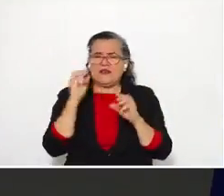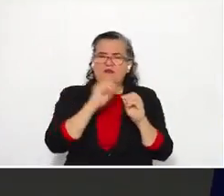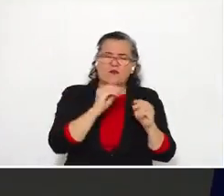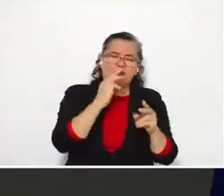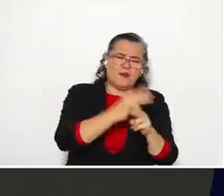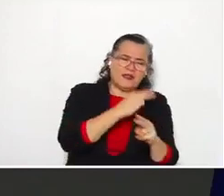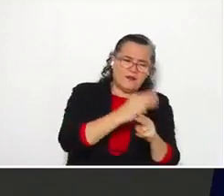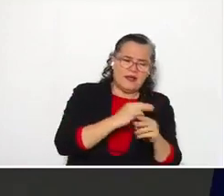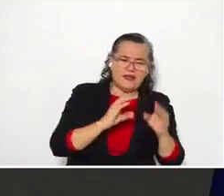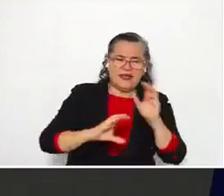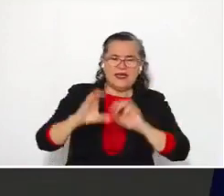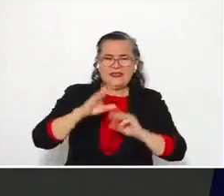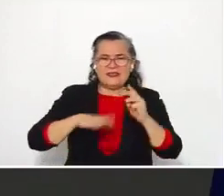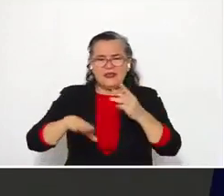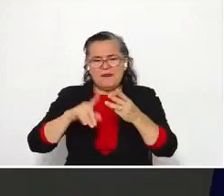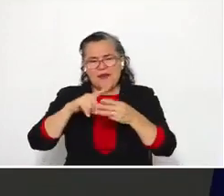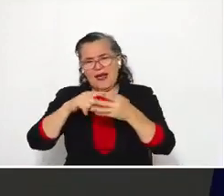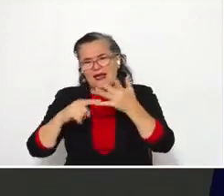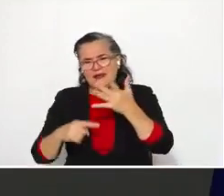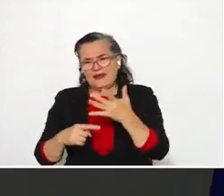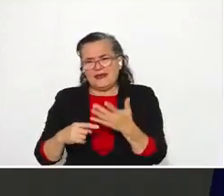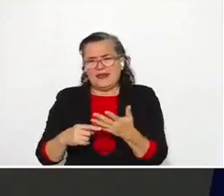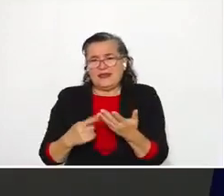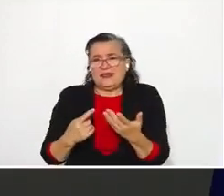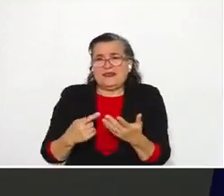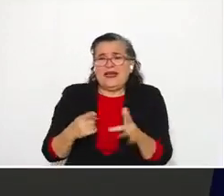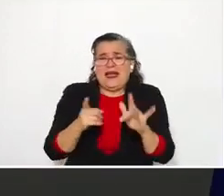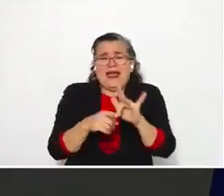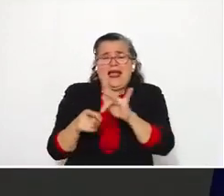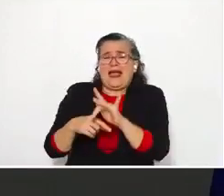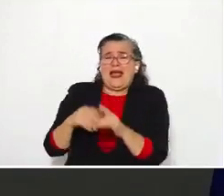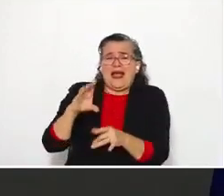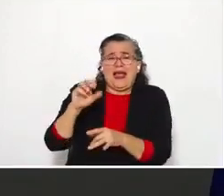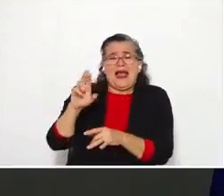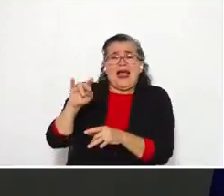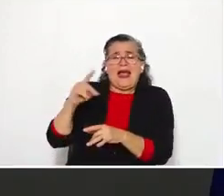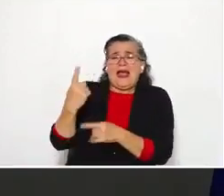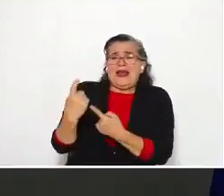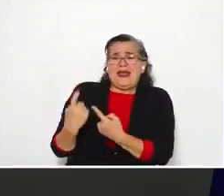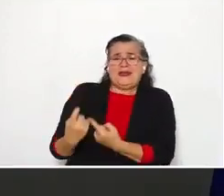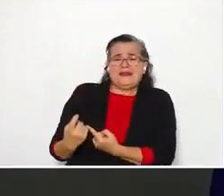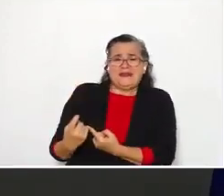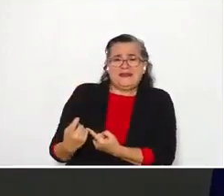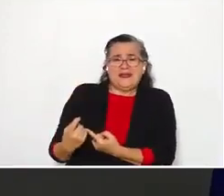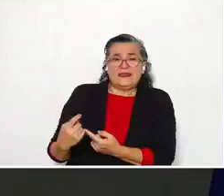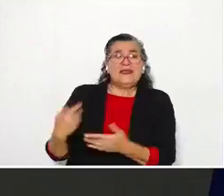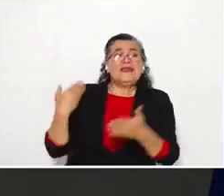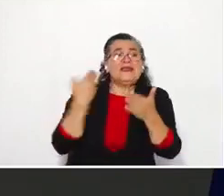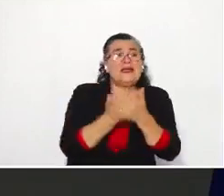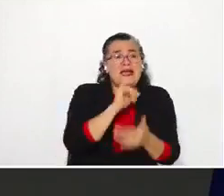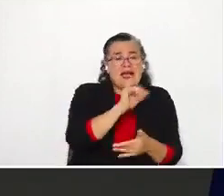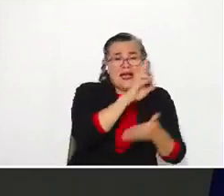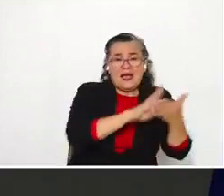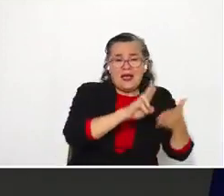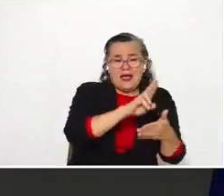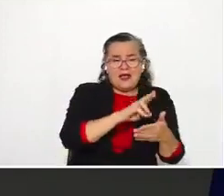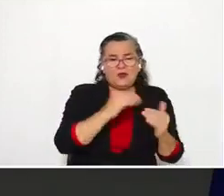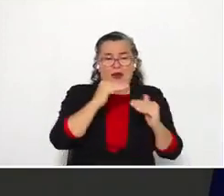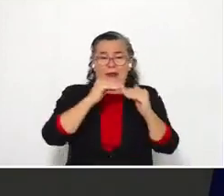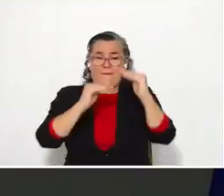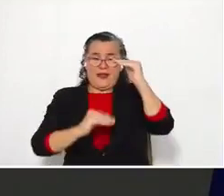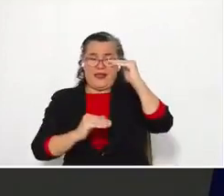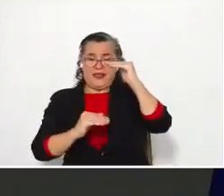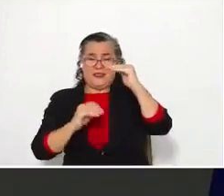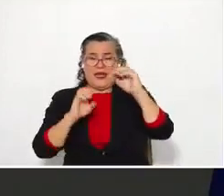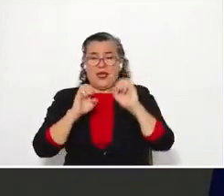en ciencias básicas, etcétera, con que estos estudiantes llegan a las aulas universitarias. Y la brecha entre